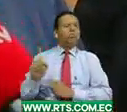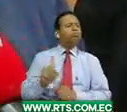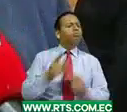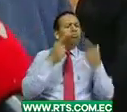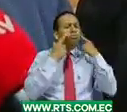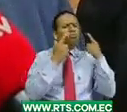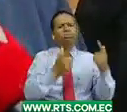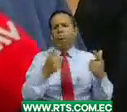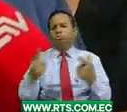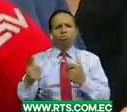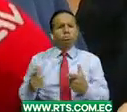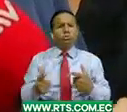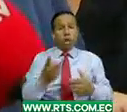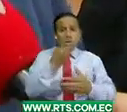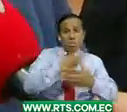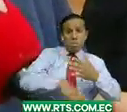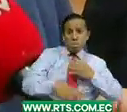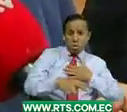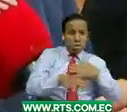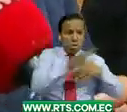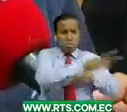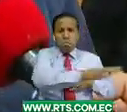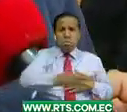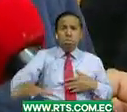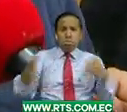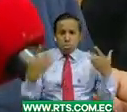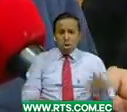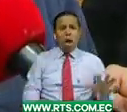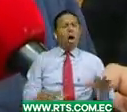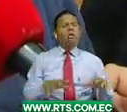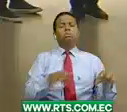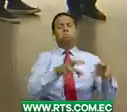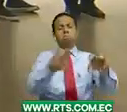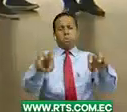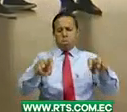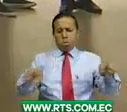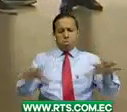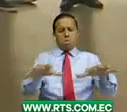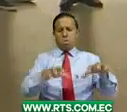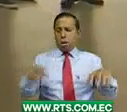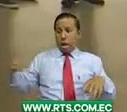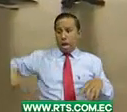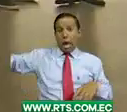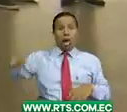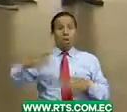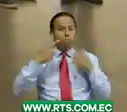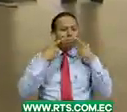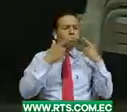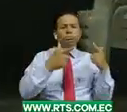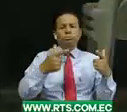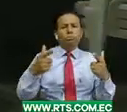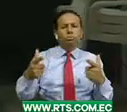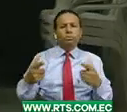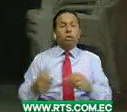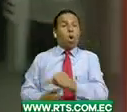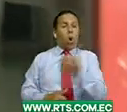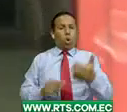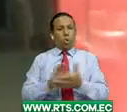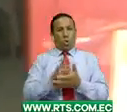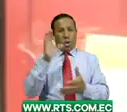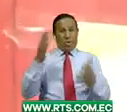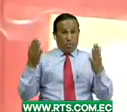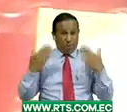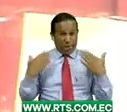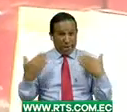la prueba nuestros hijos. Los profesores del Colegio Altamar no tomaron. Mientras que en el Colegio Nacional Guayaquil, personal de INEVAL evitó